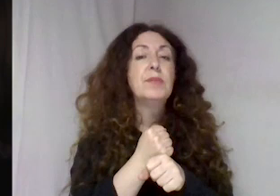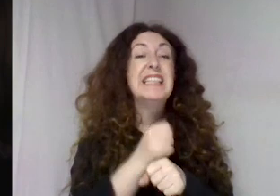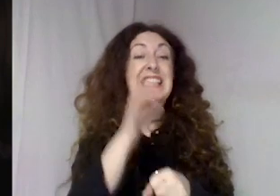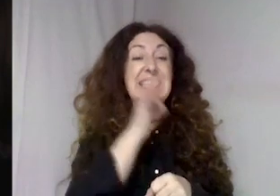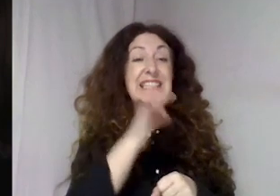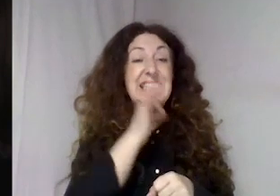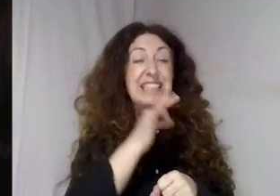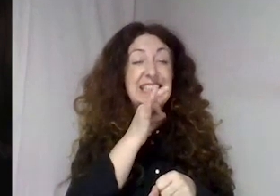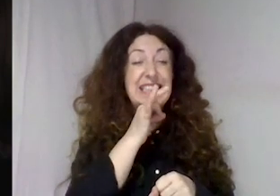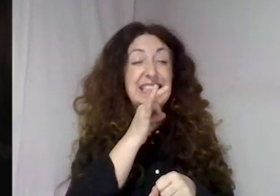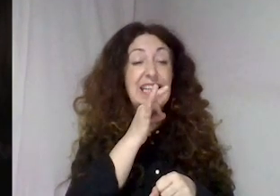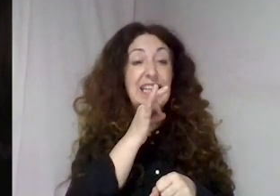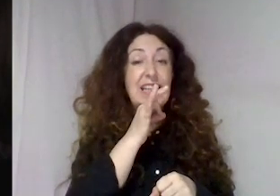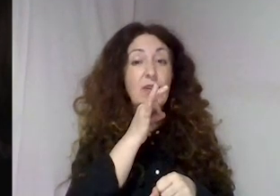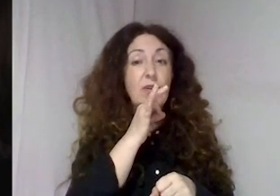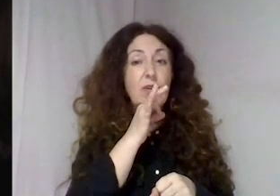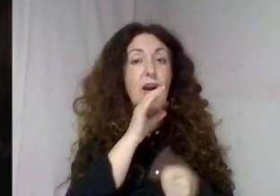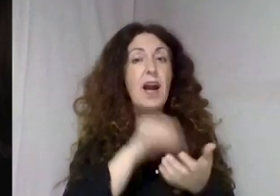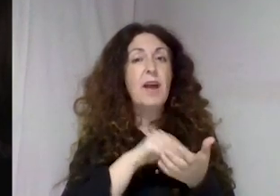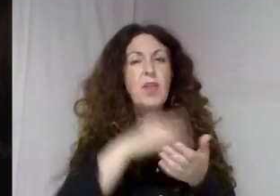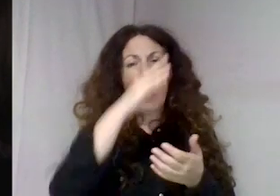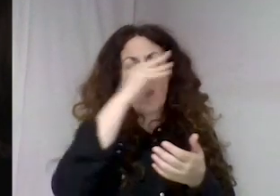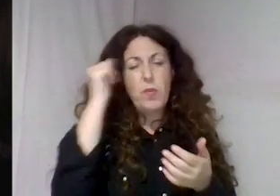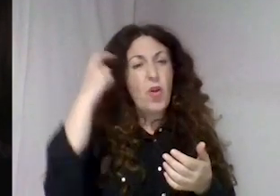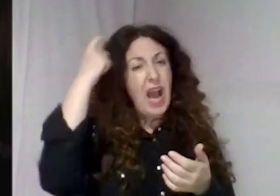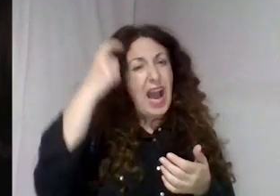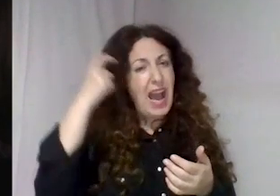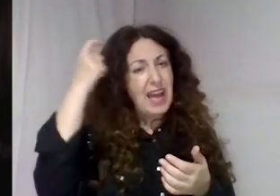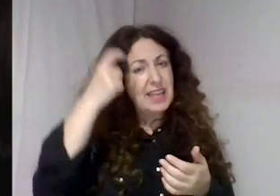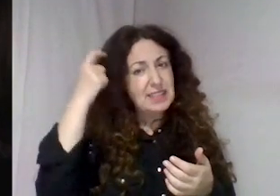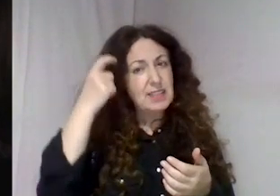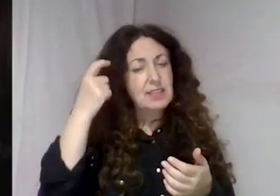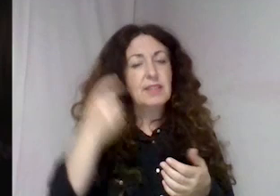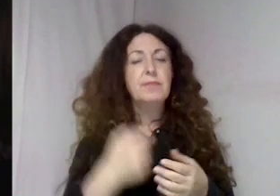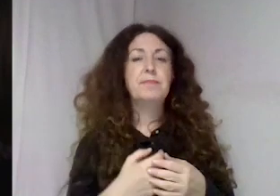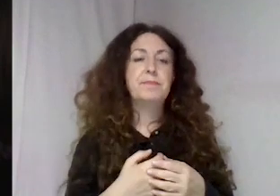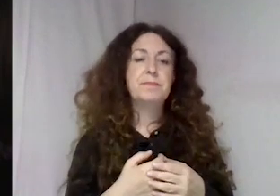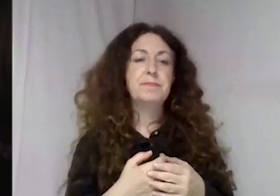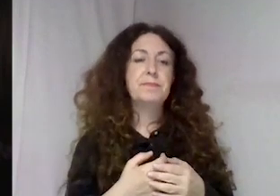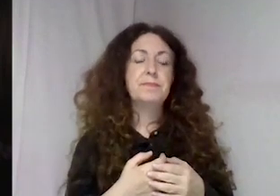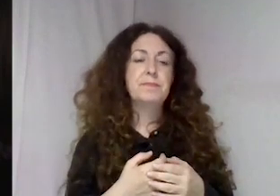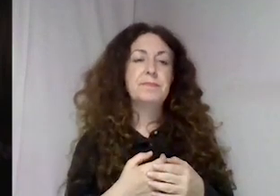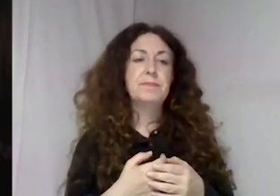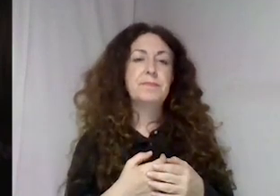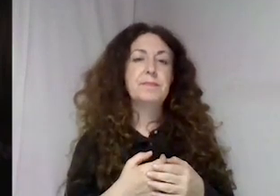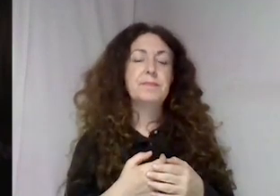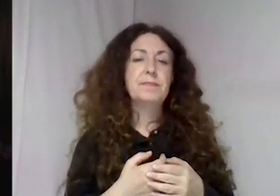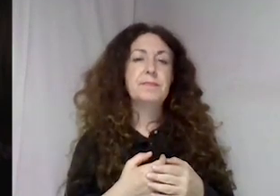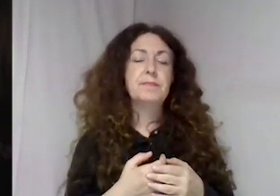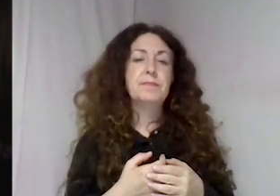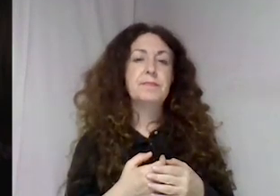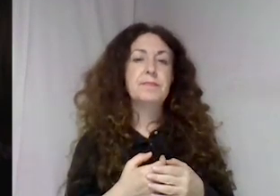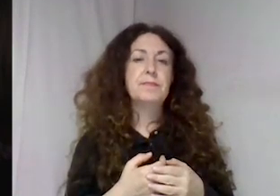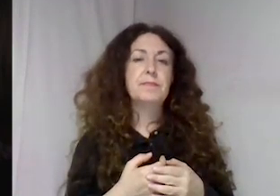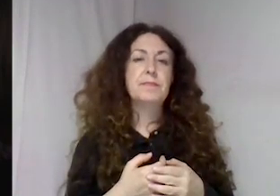trabajemos la fealdad del bien, nos daríamos cuenta, sobre todo en nuestro siglo,